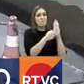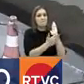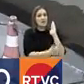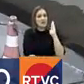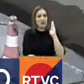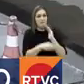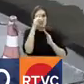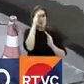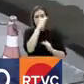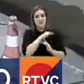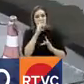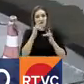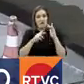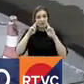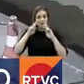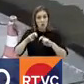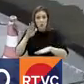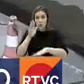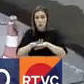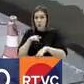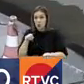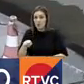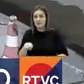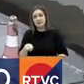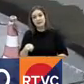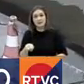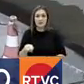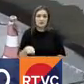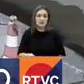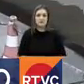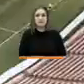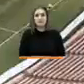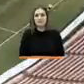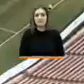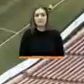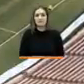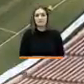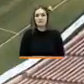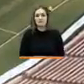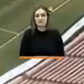interna para determinar si es culpable de la pérdida del armamento.